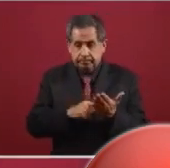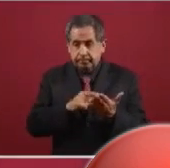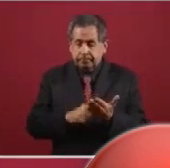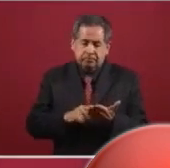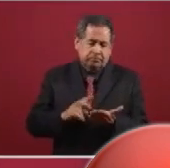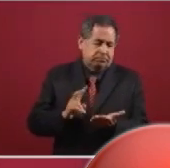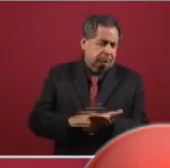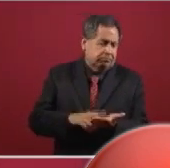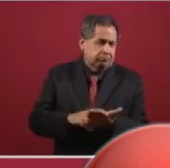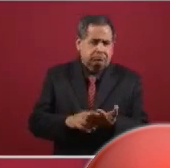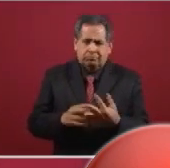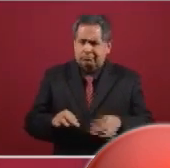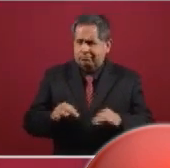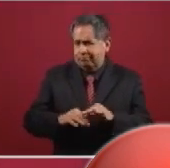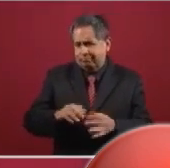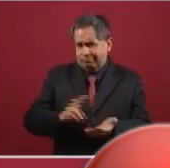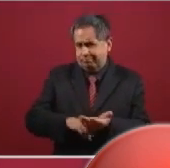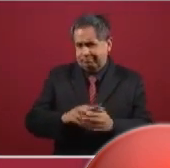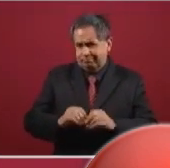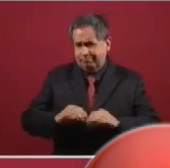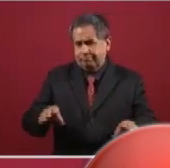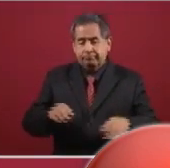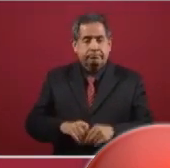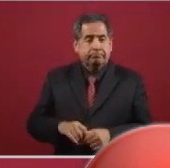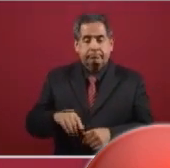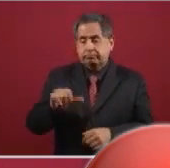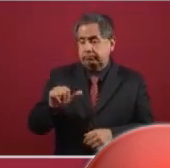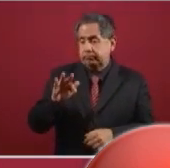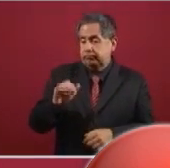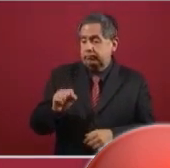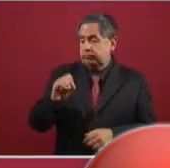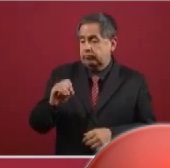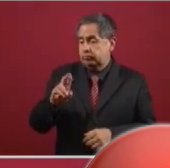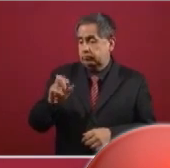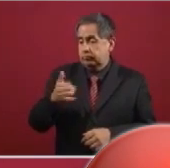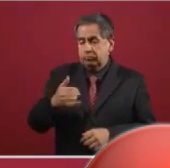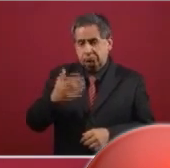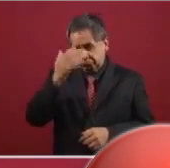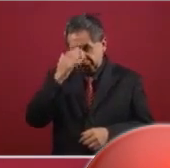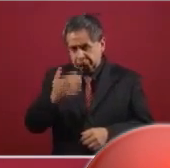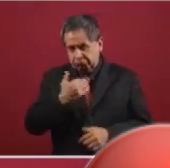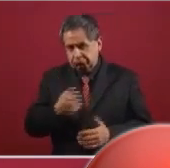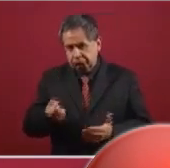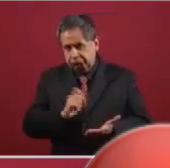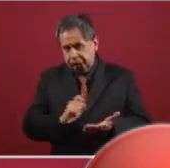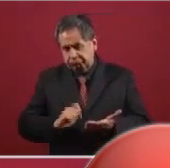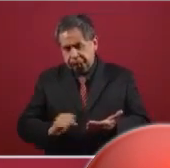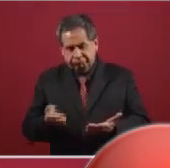de primer orden. Alfonso Reyes, un gran escritor,